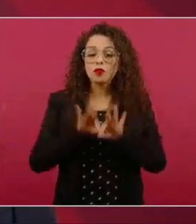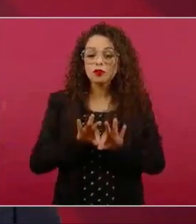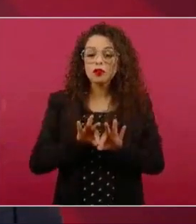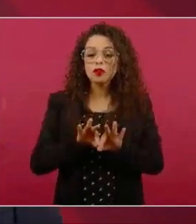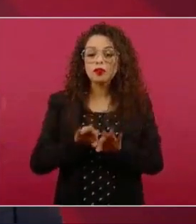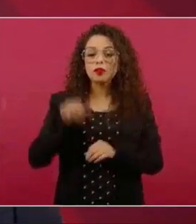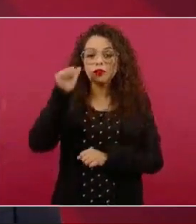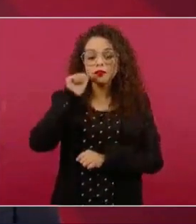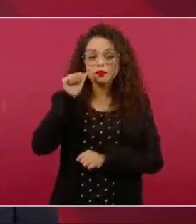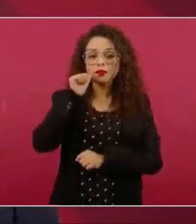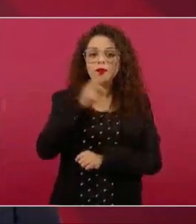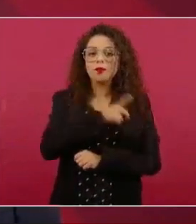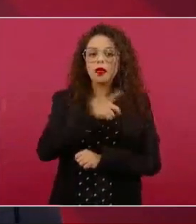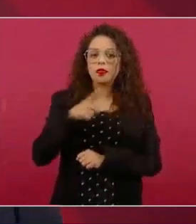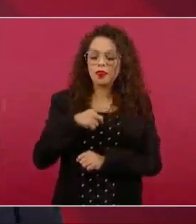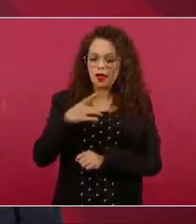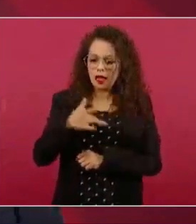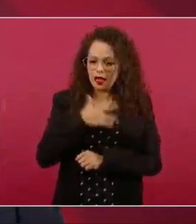un referente.